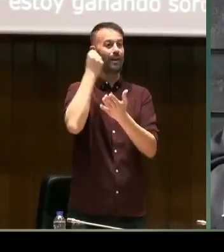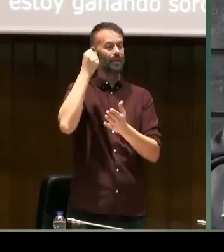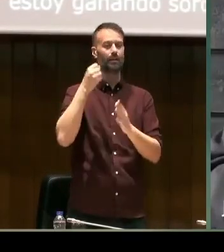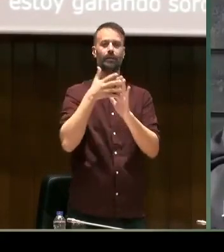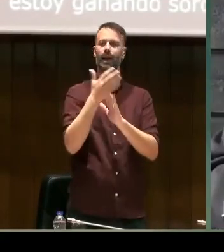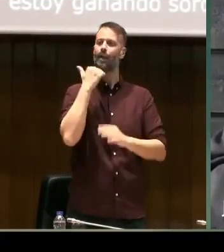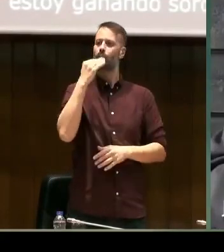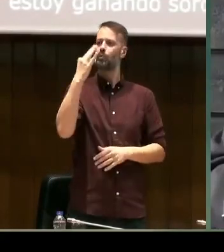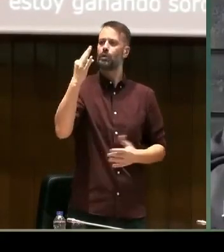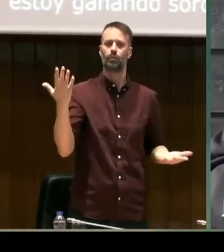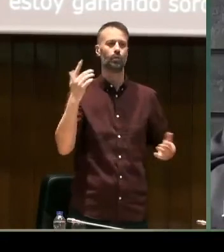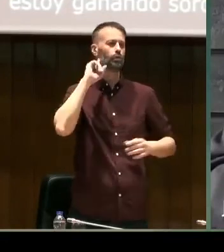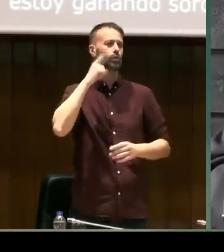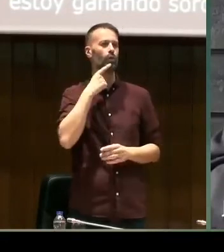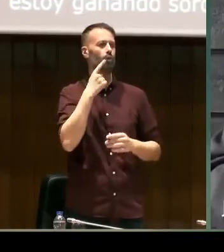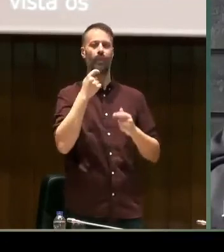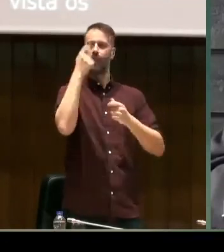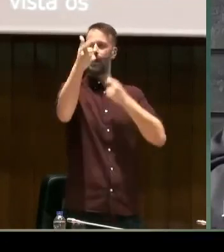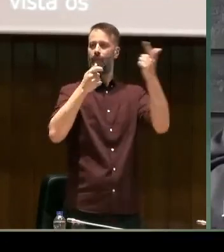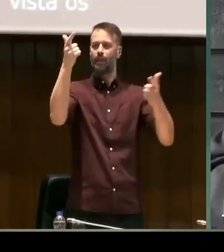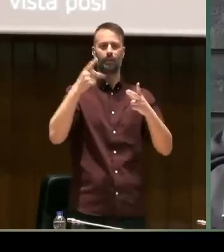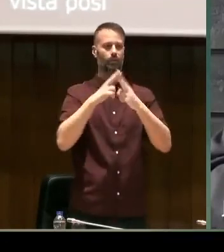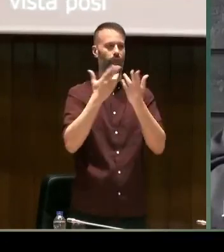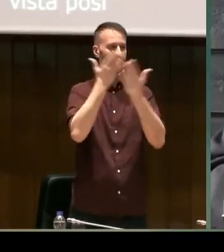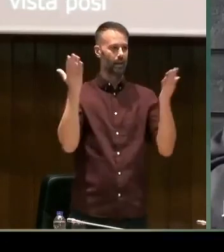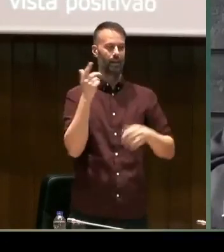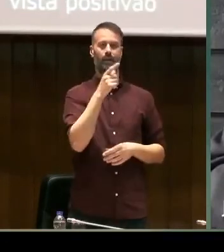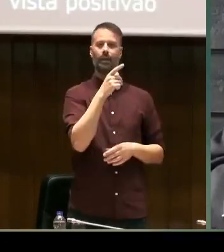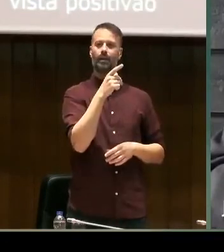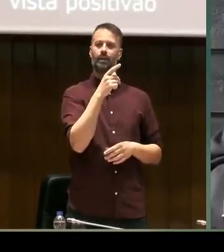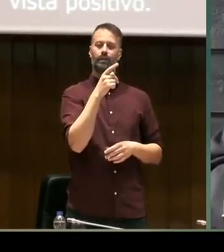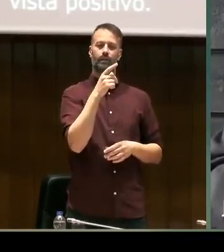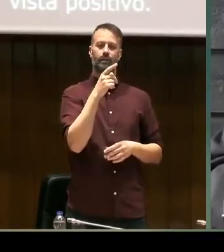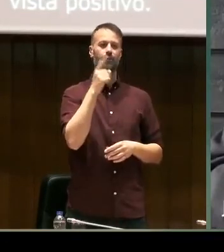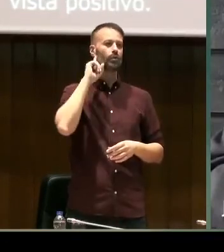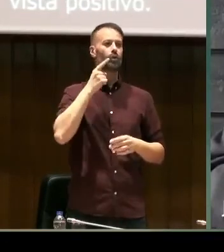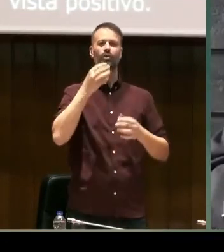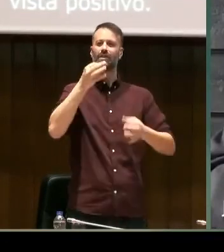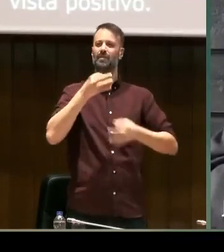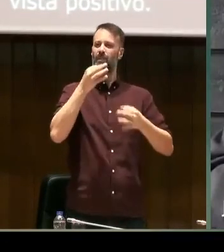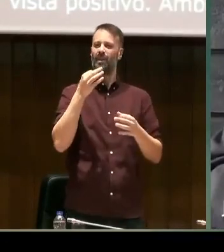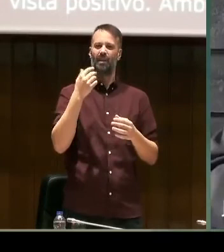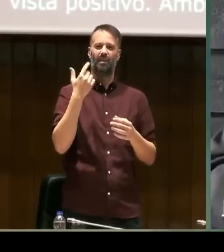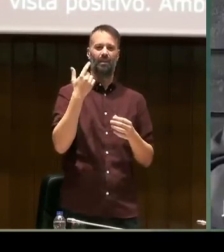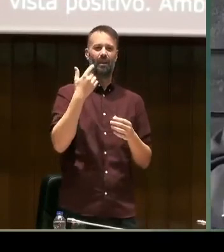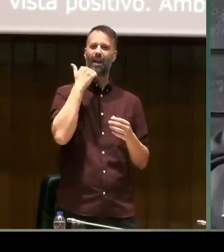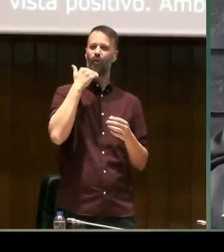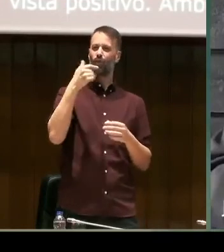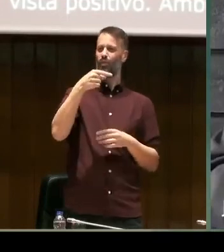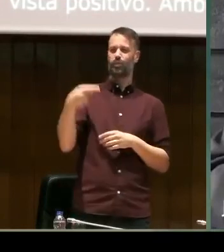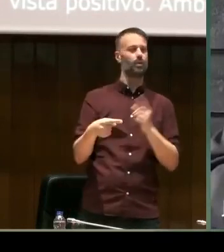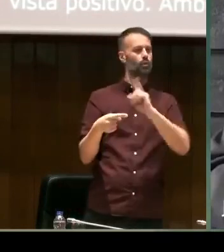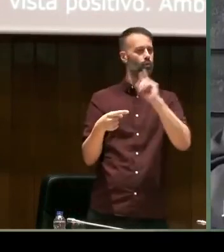difundir el significado de Deaf Game como algo positivo, algo que aporta a la sociedad. Que las